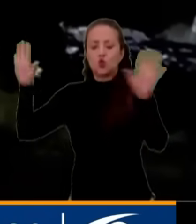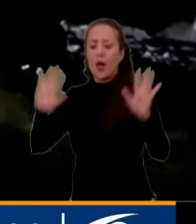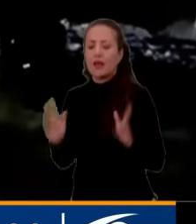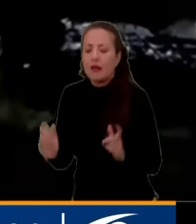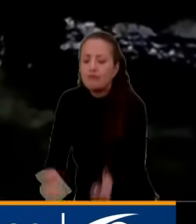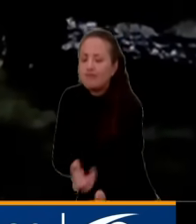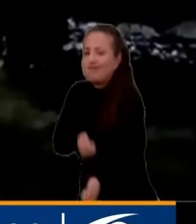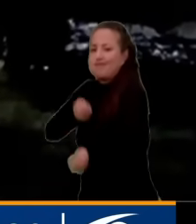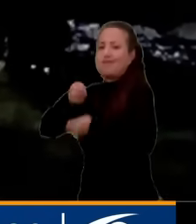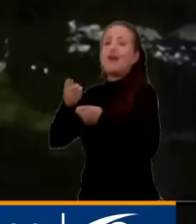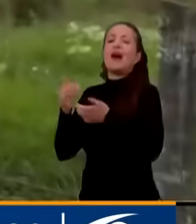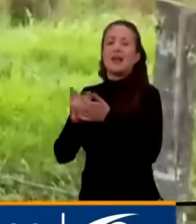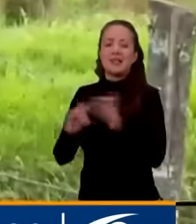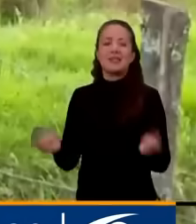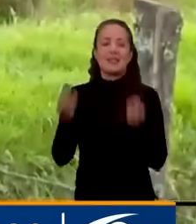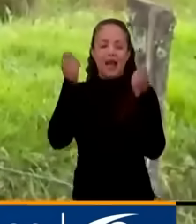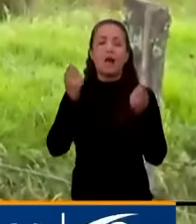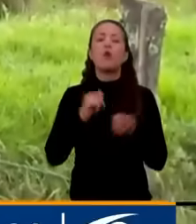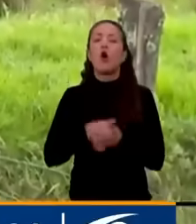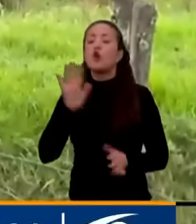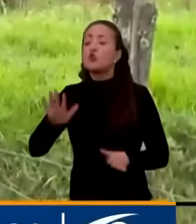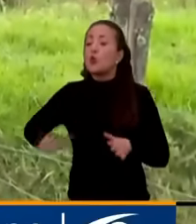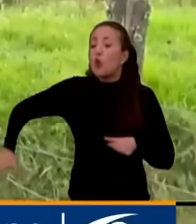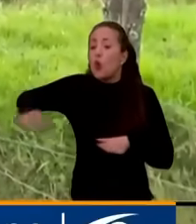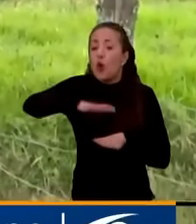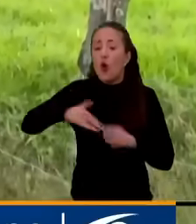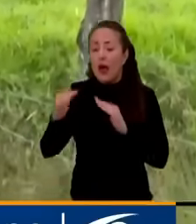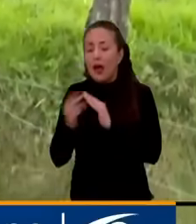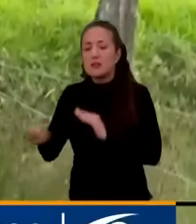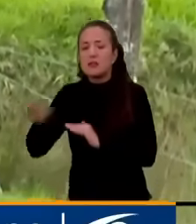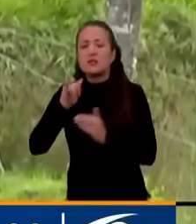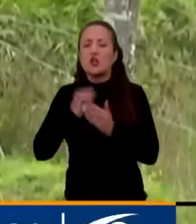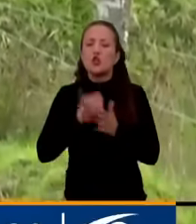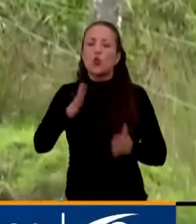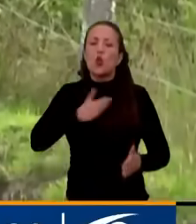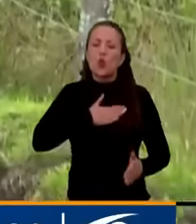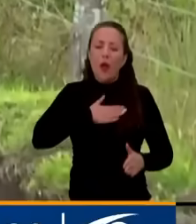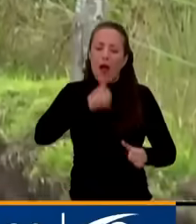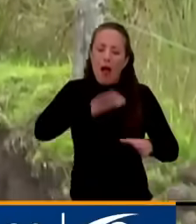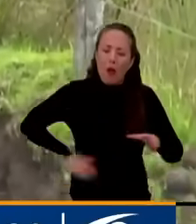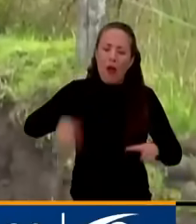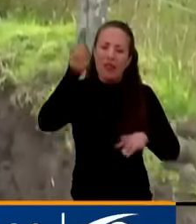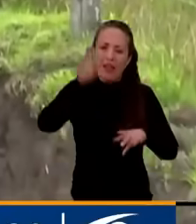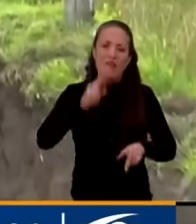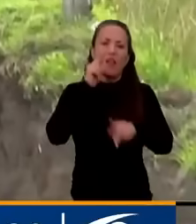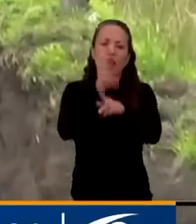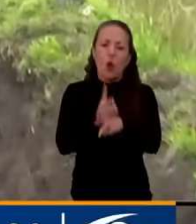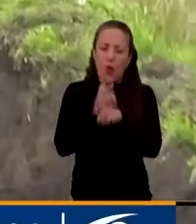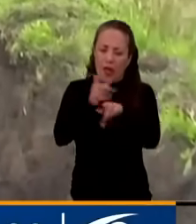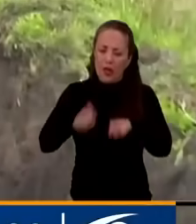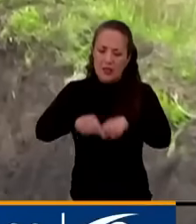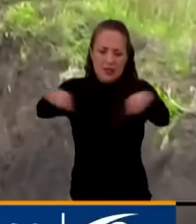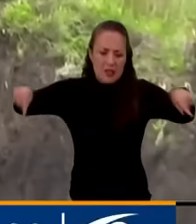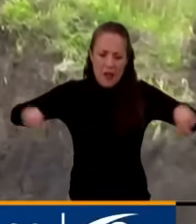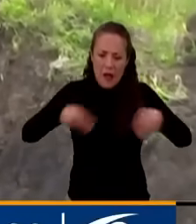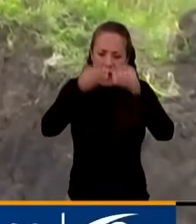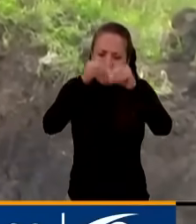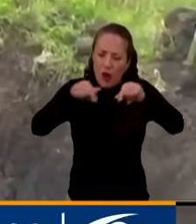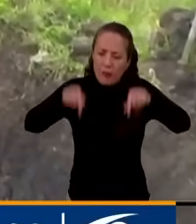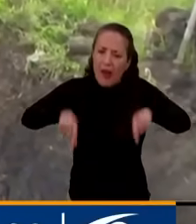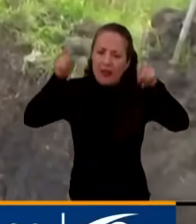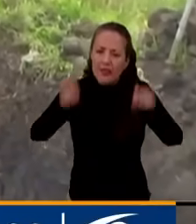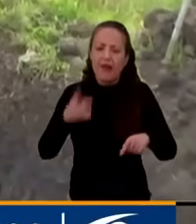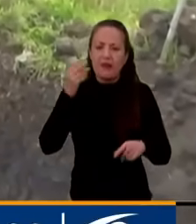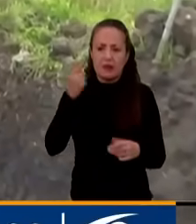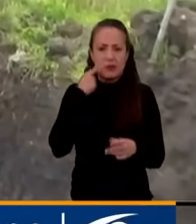vida la comunidad y las autoridades piden a los dueños de los reservorios tener más cuidado con estas infraestructuras que en varios